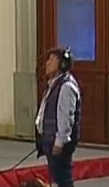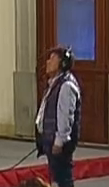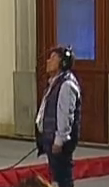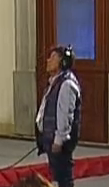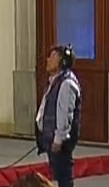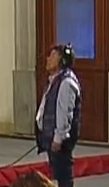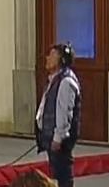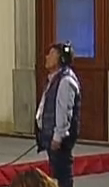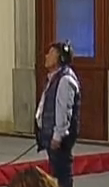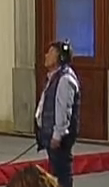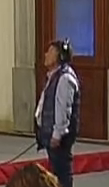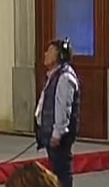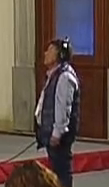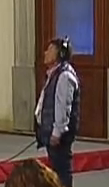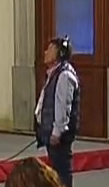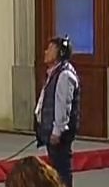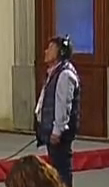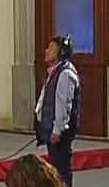Así.